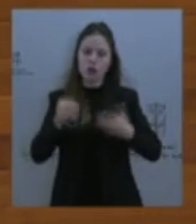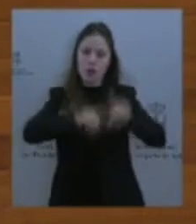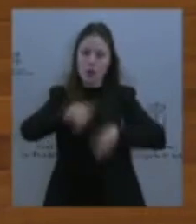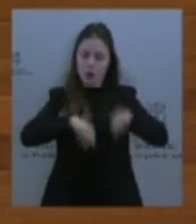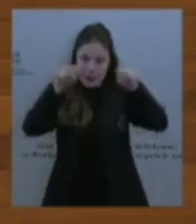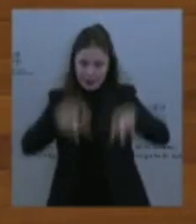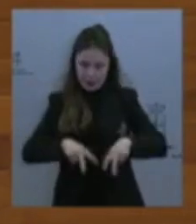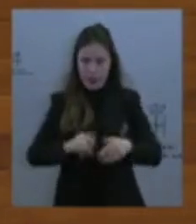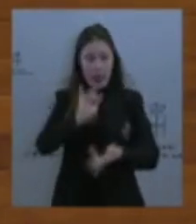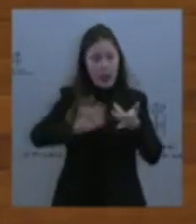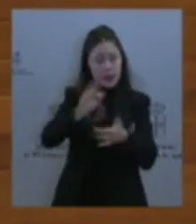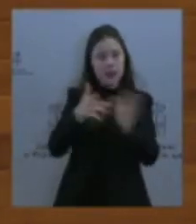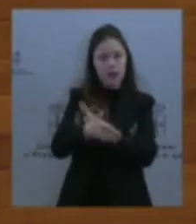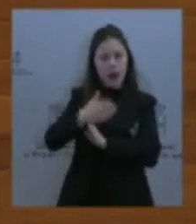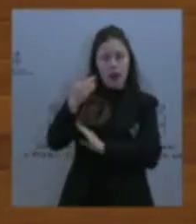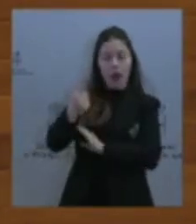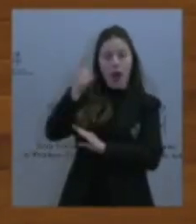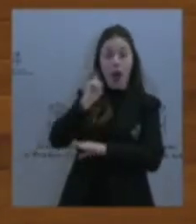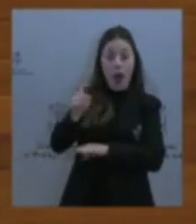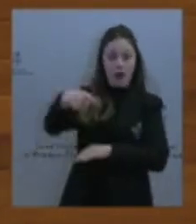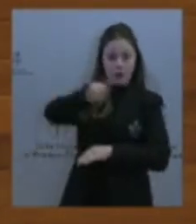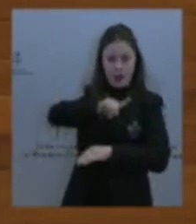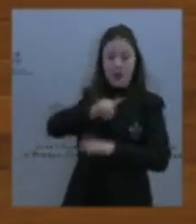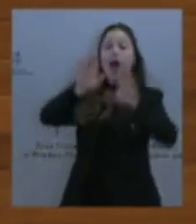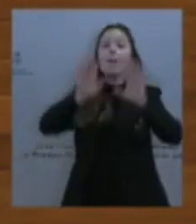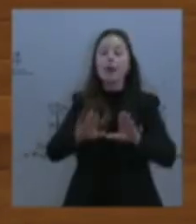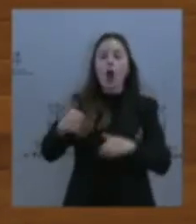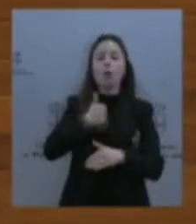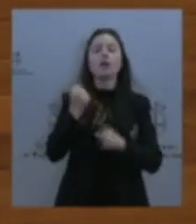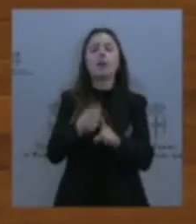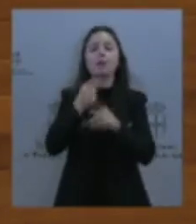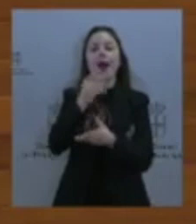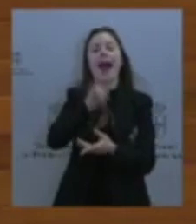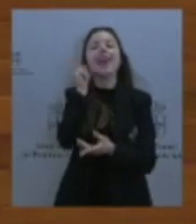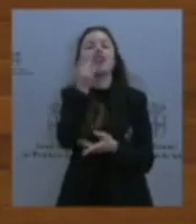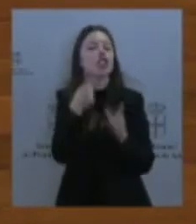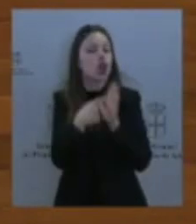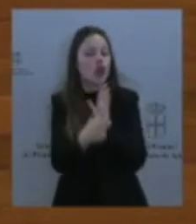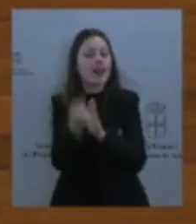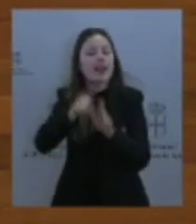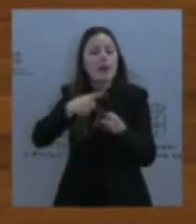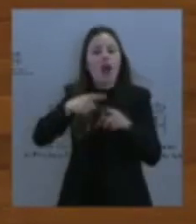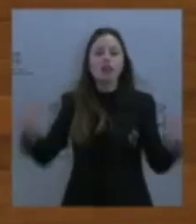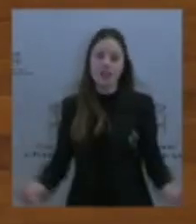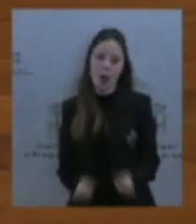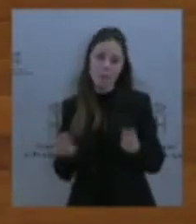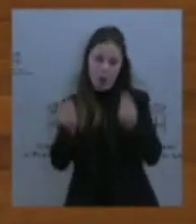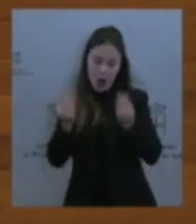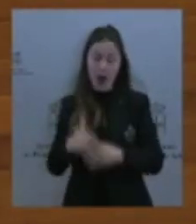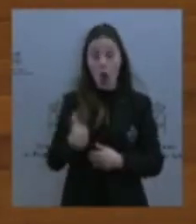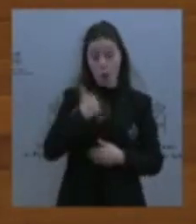también oportunidades para corregir errores y para mejorar las cosas. La oportunidad de empezar a construir, desde el respeto